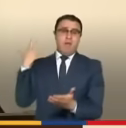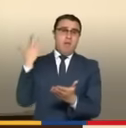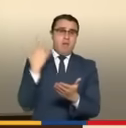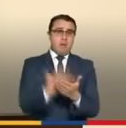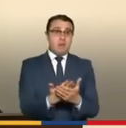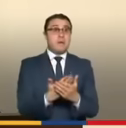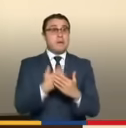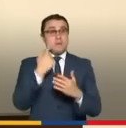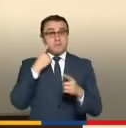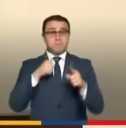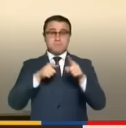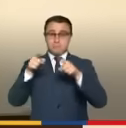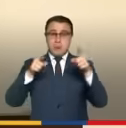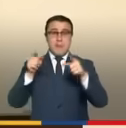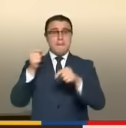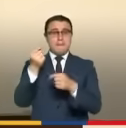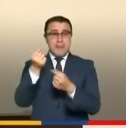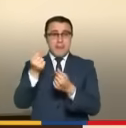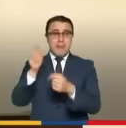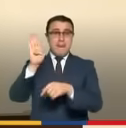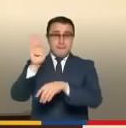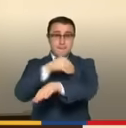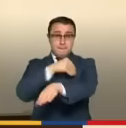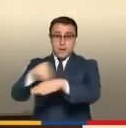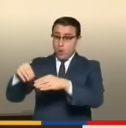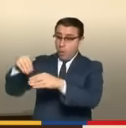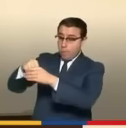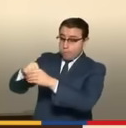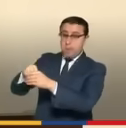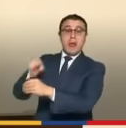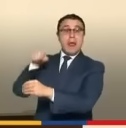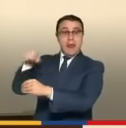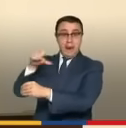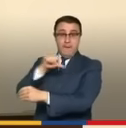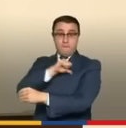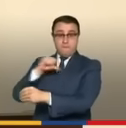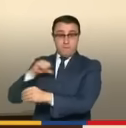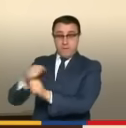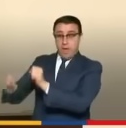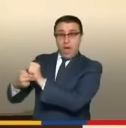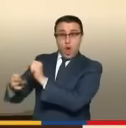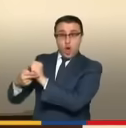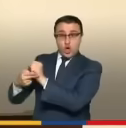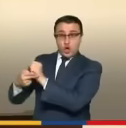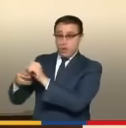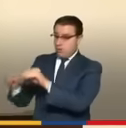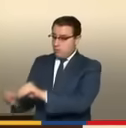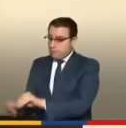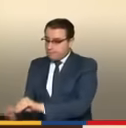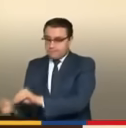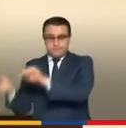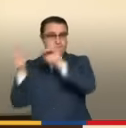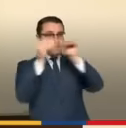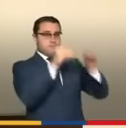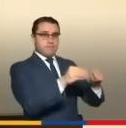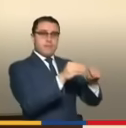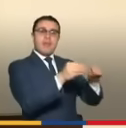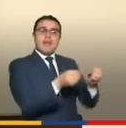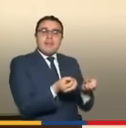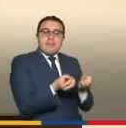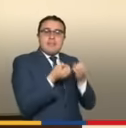Decenas de billones de pesos de stock de cuentas de ahorro se han vuelto ingresos de